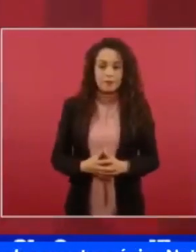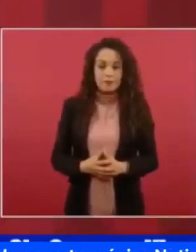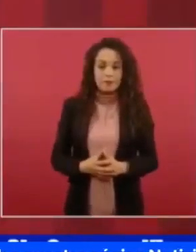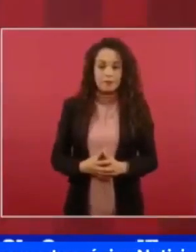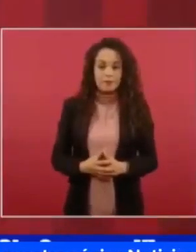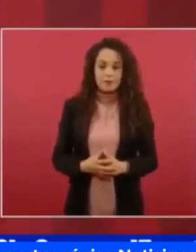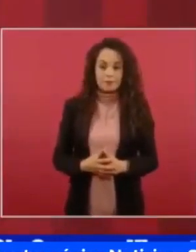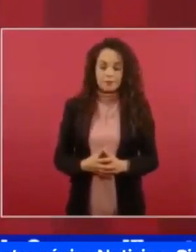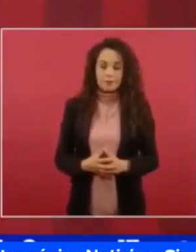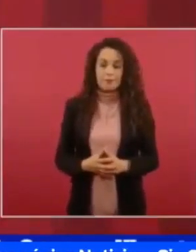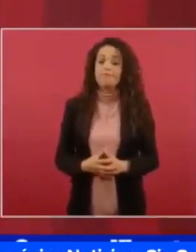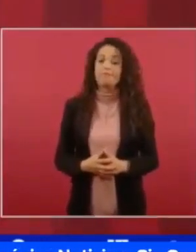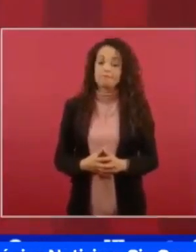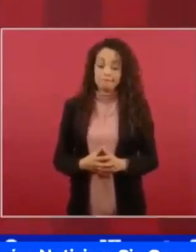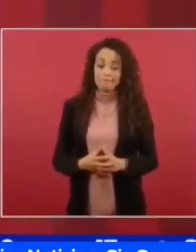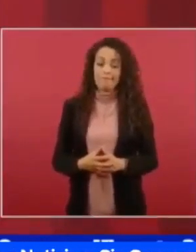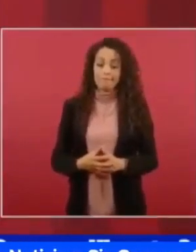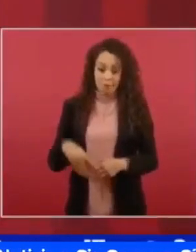pertenecía